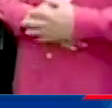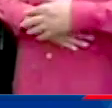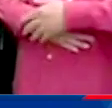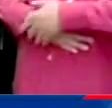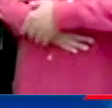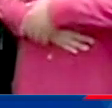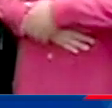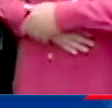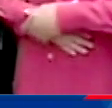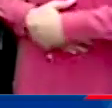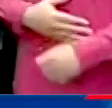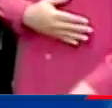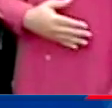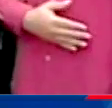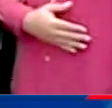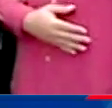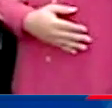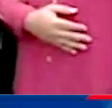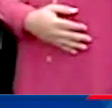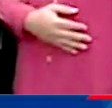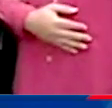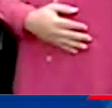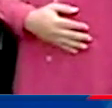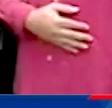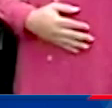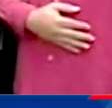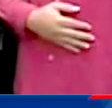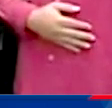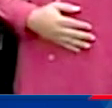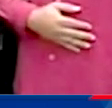los materiales y más que los materiales llegue la voluntad